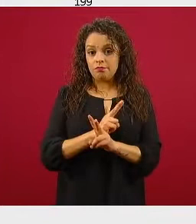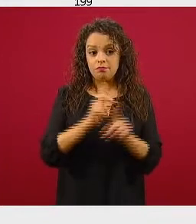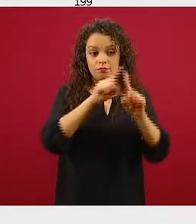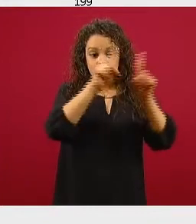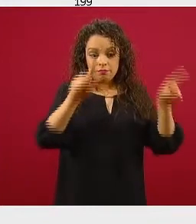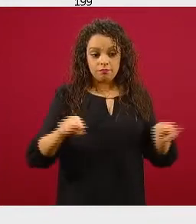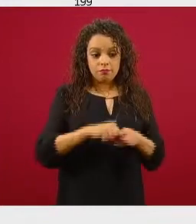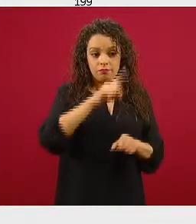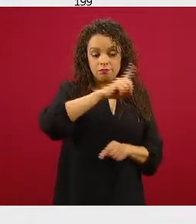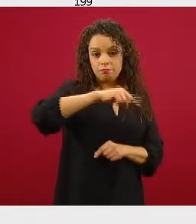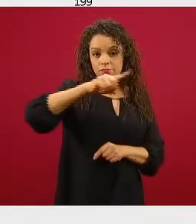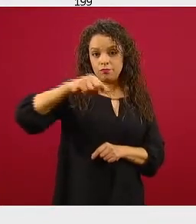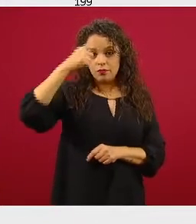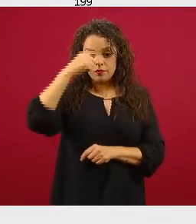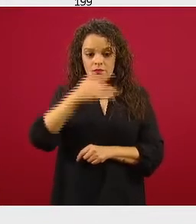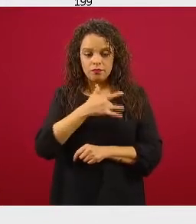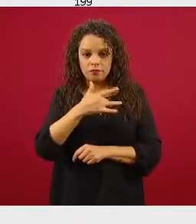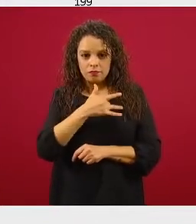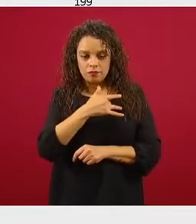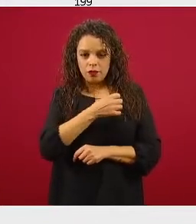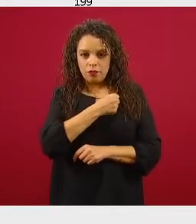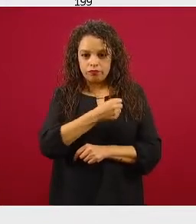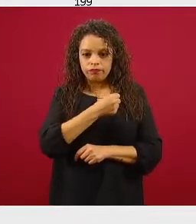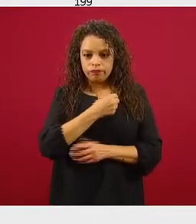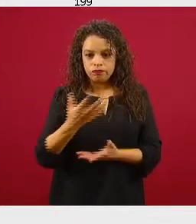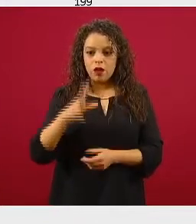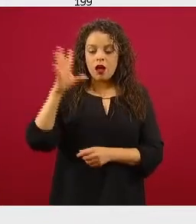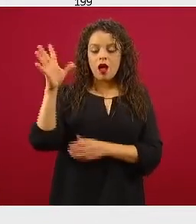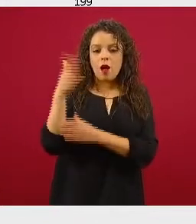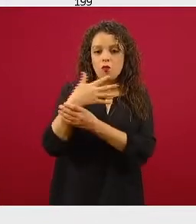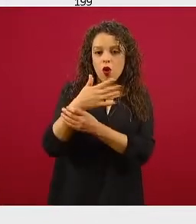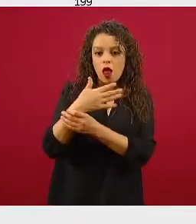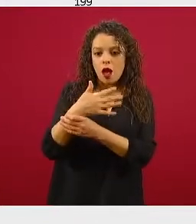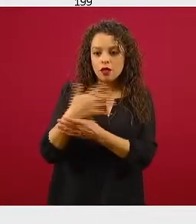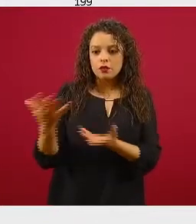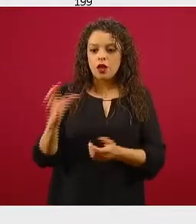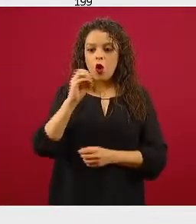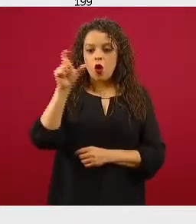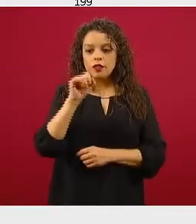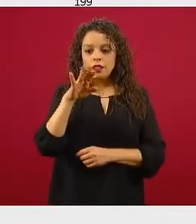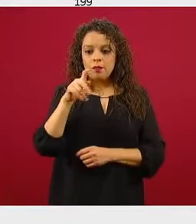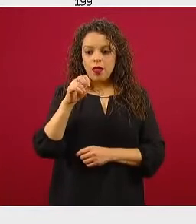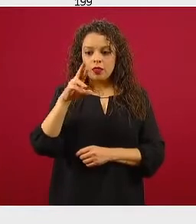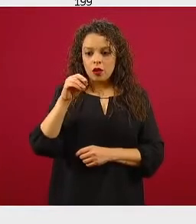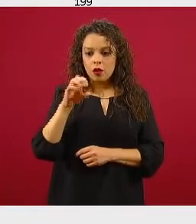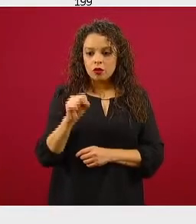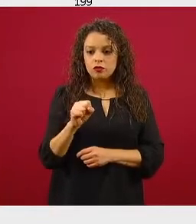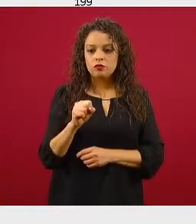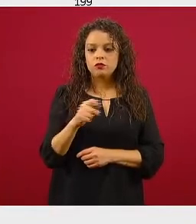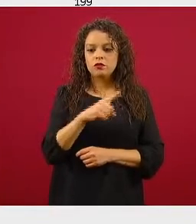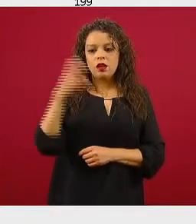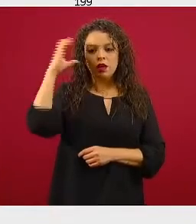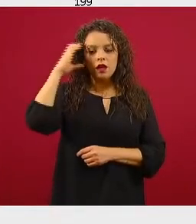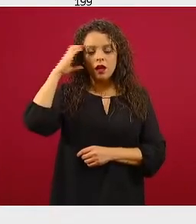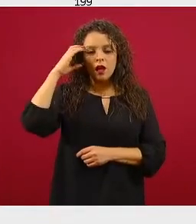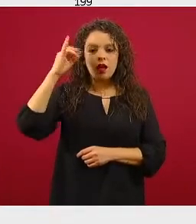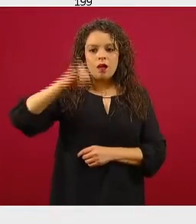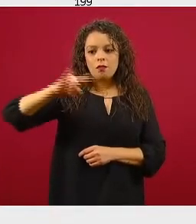vitales, ambulancias, videolaringoscopios, oxímetros, camas de terapia intensiva, cama